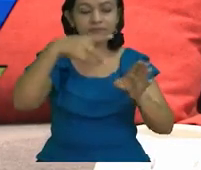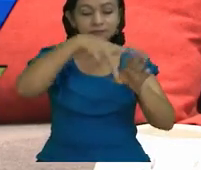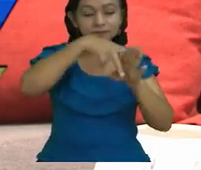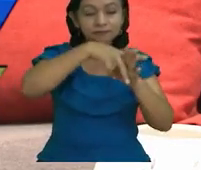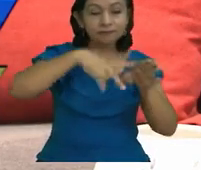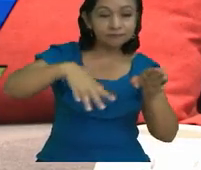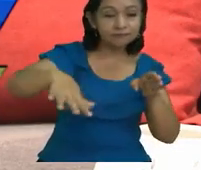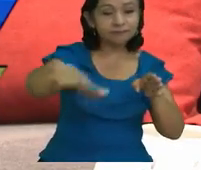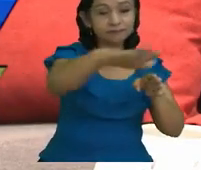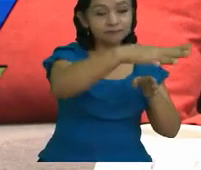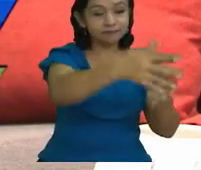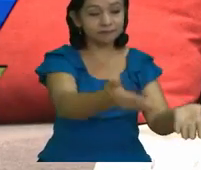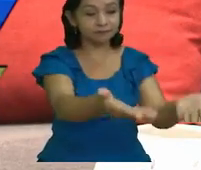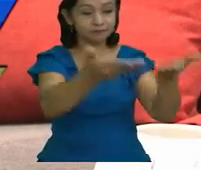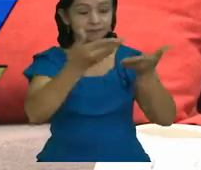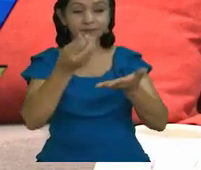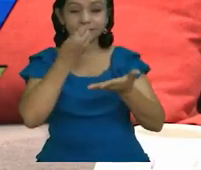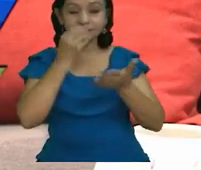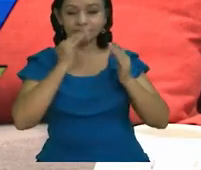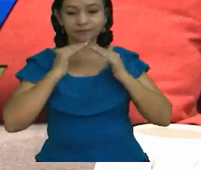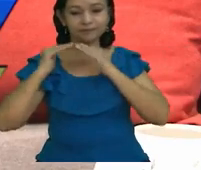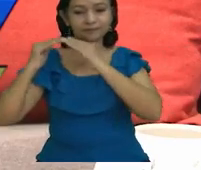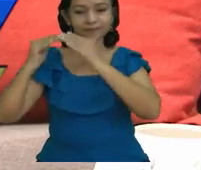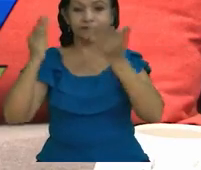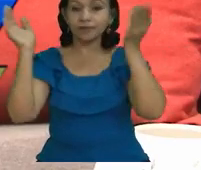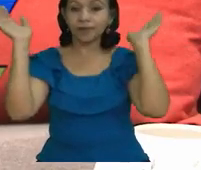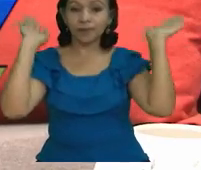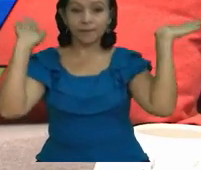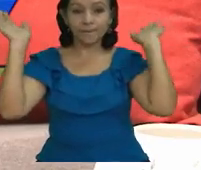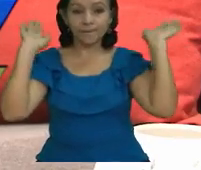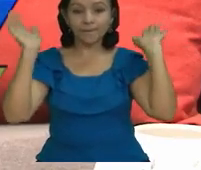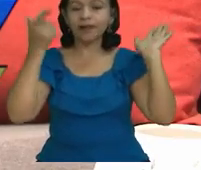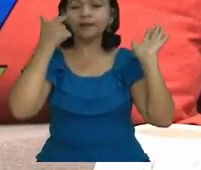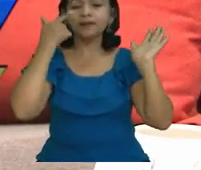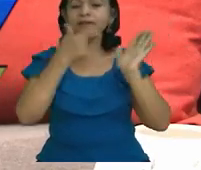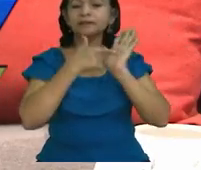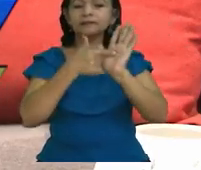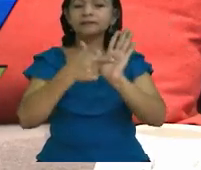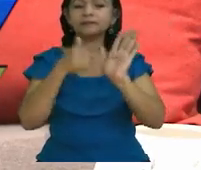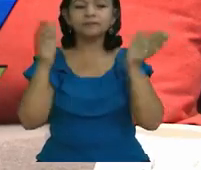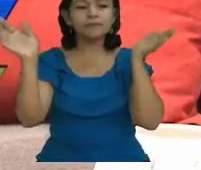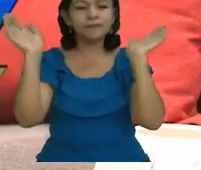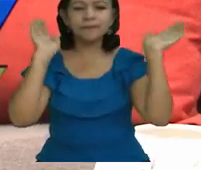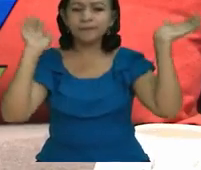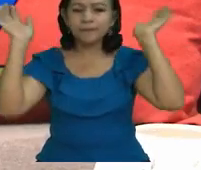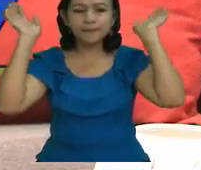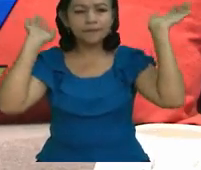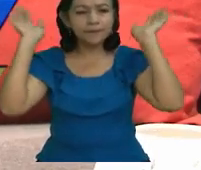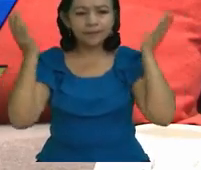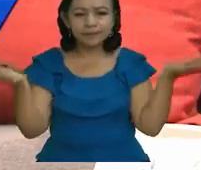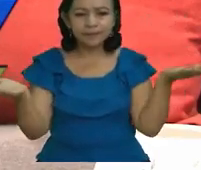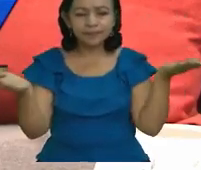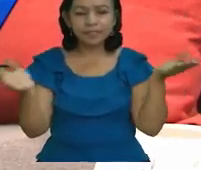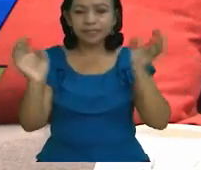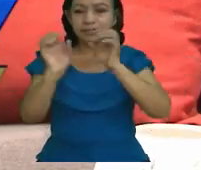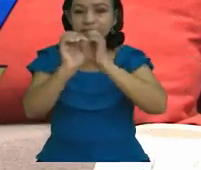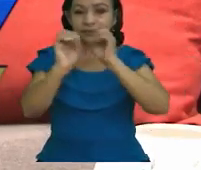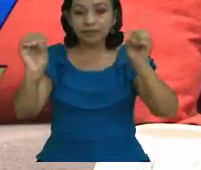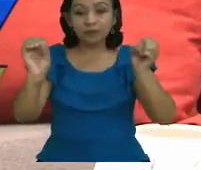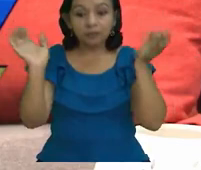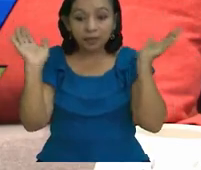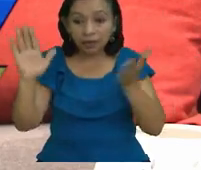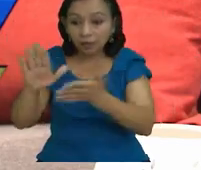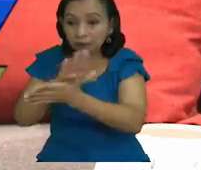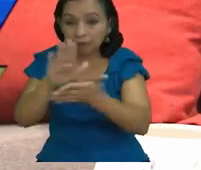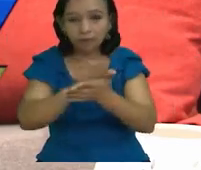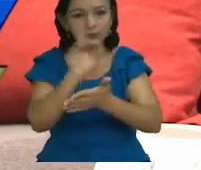ciudad. Y los mercados, la prueba está ahí. No ha habido ni va a existir desabastecimiento en los